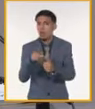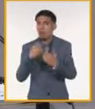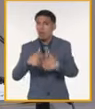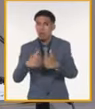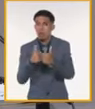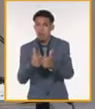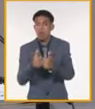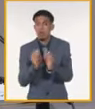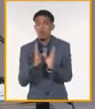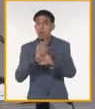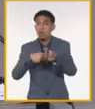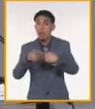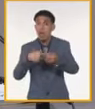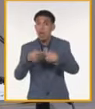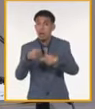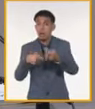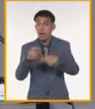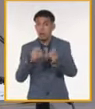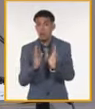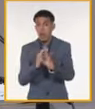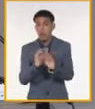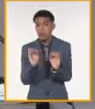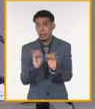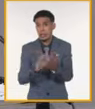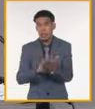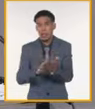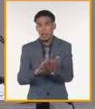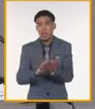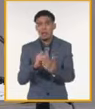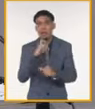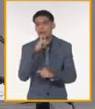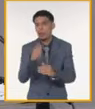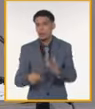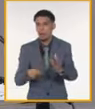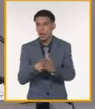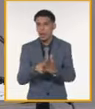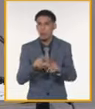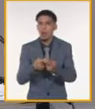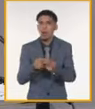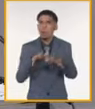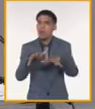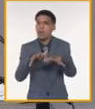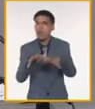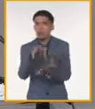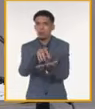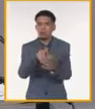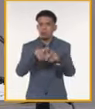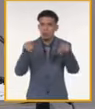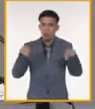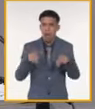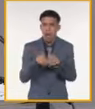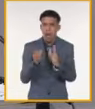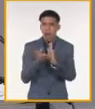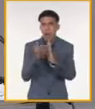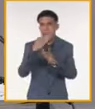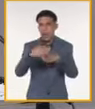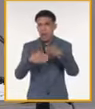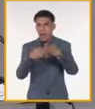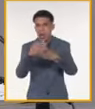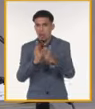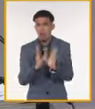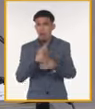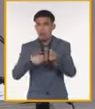ventas en un primer momento de inicio de operaciones porque están en el proceso de adecuación de local creando condiciones no hay un hecho imponible no hay